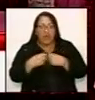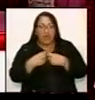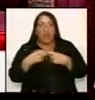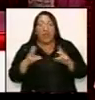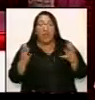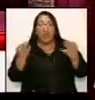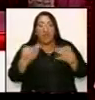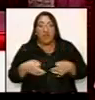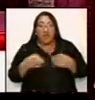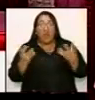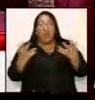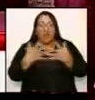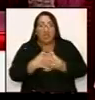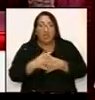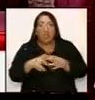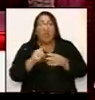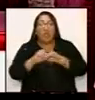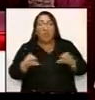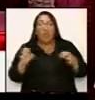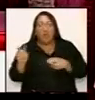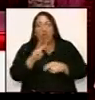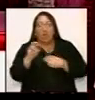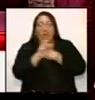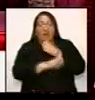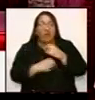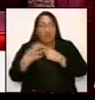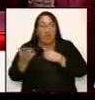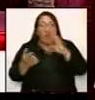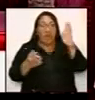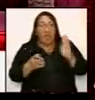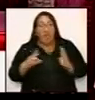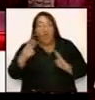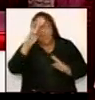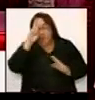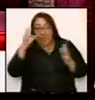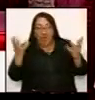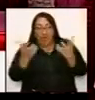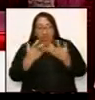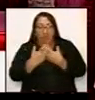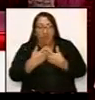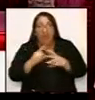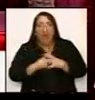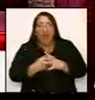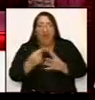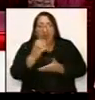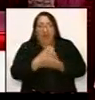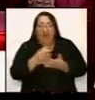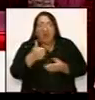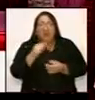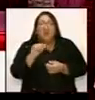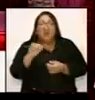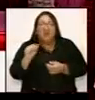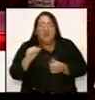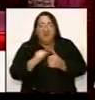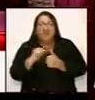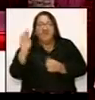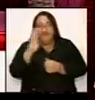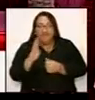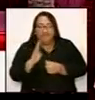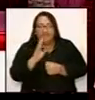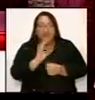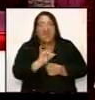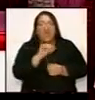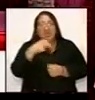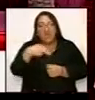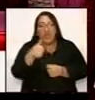frontera y la integración de las poblaciones de ambos países. El proyecto piloto se iniciará en la ciudad de Asís, Brasil, e